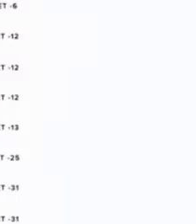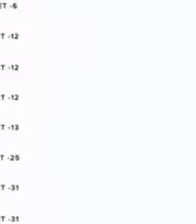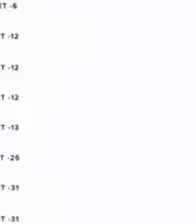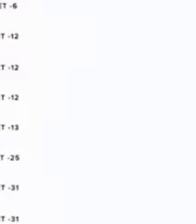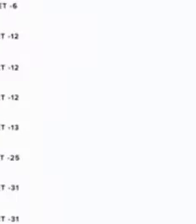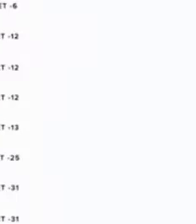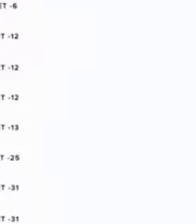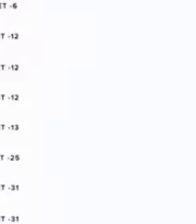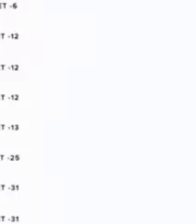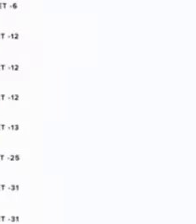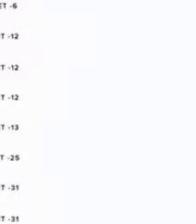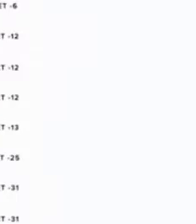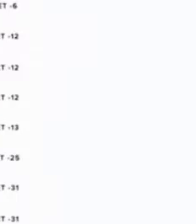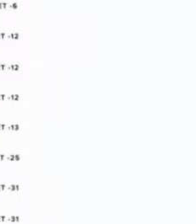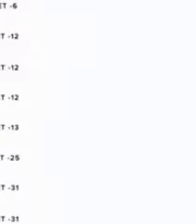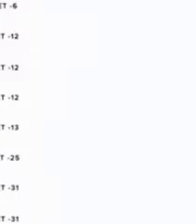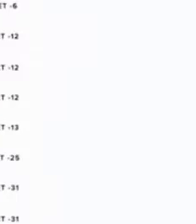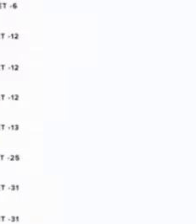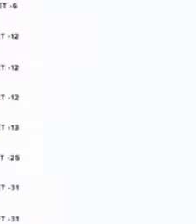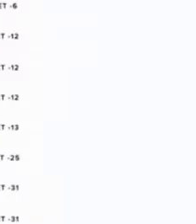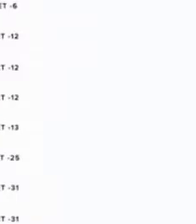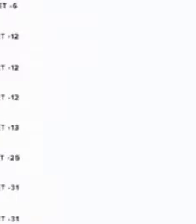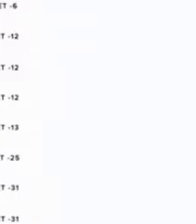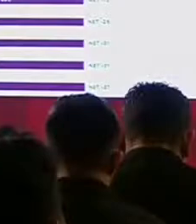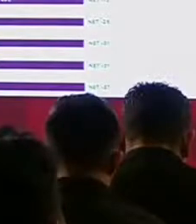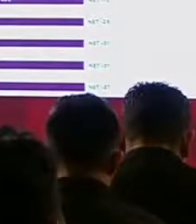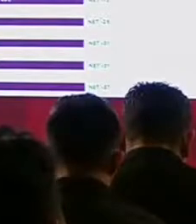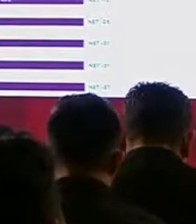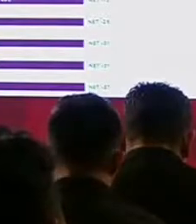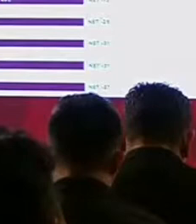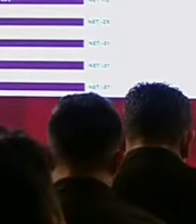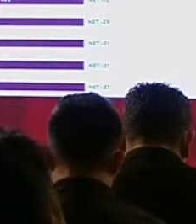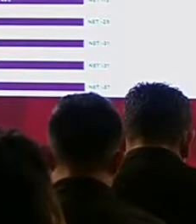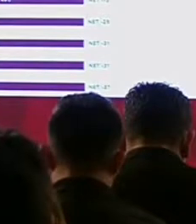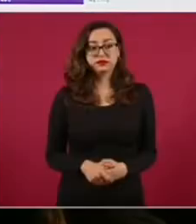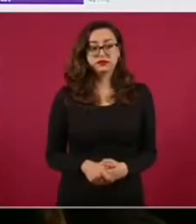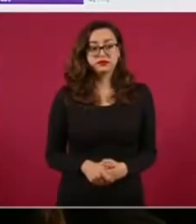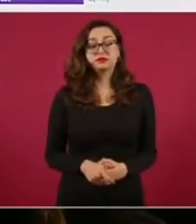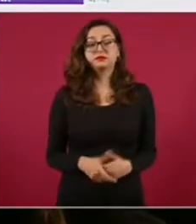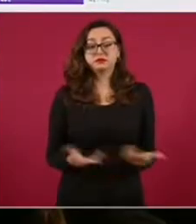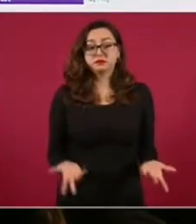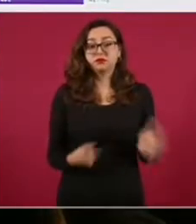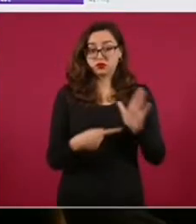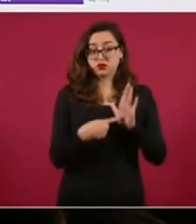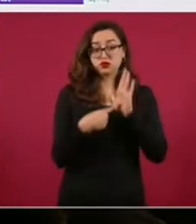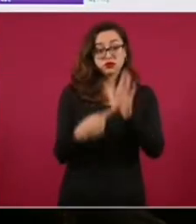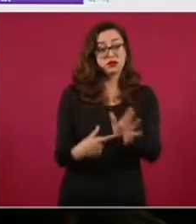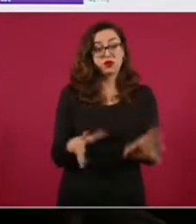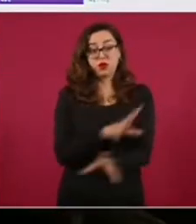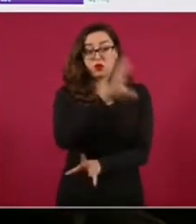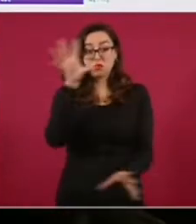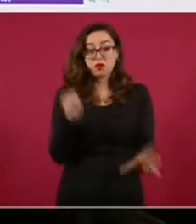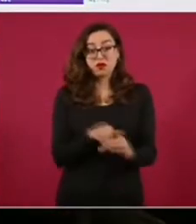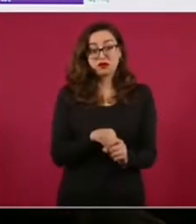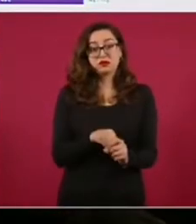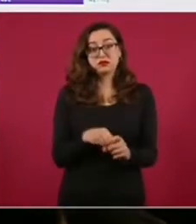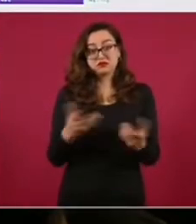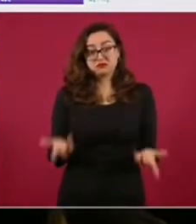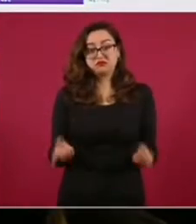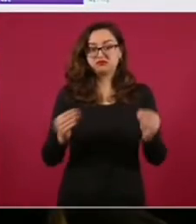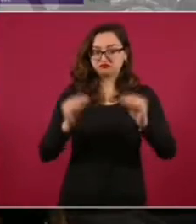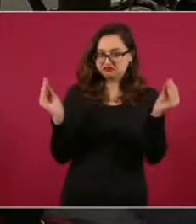estimo tanto y lo respeto tanto, pero lo tengo que plantear porque aquí estamos en un